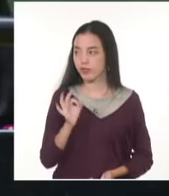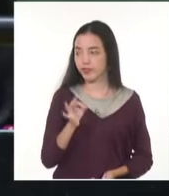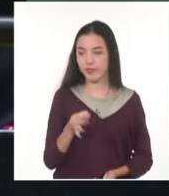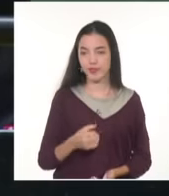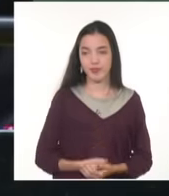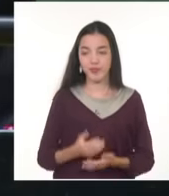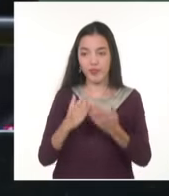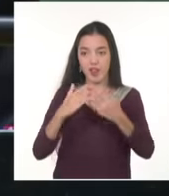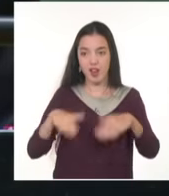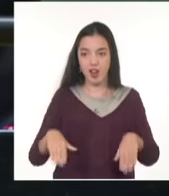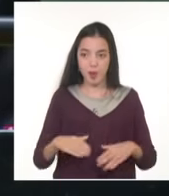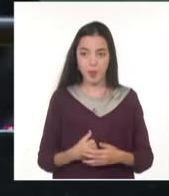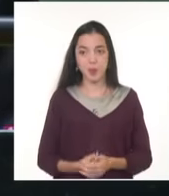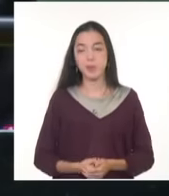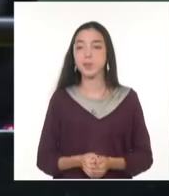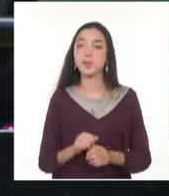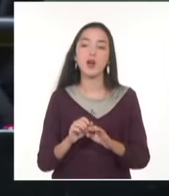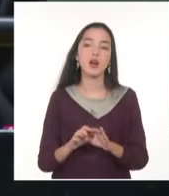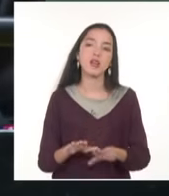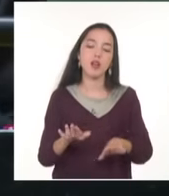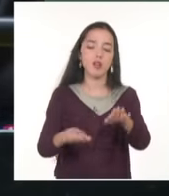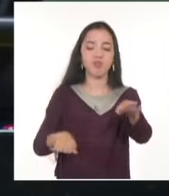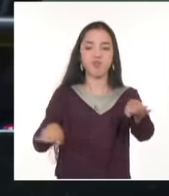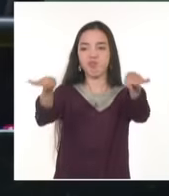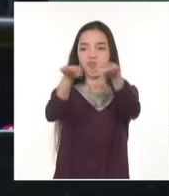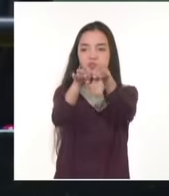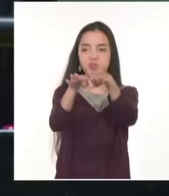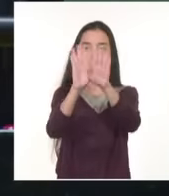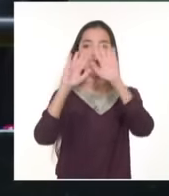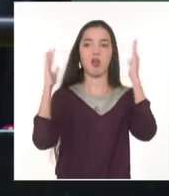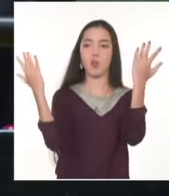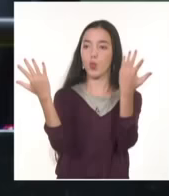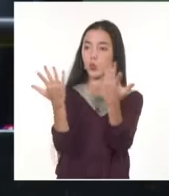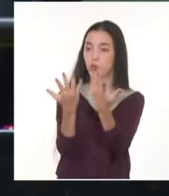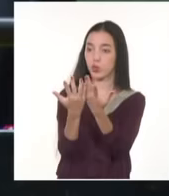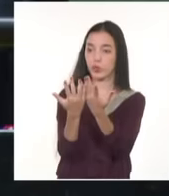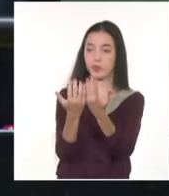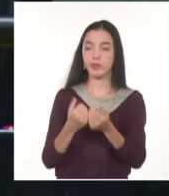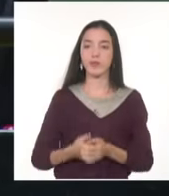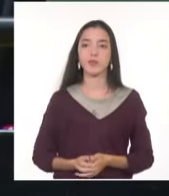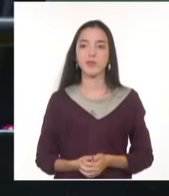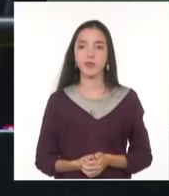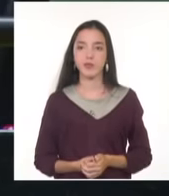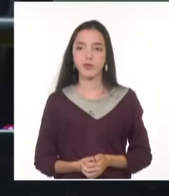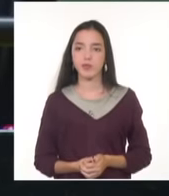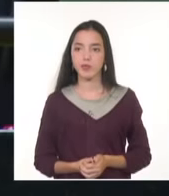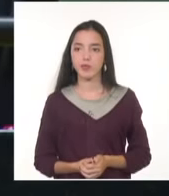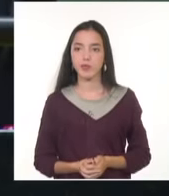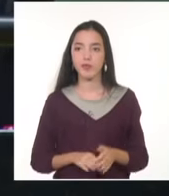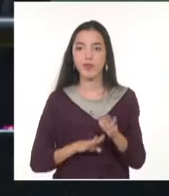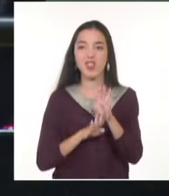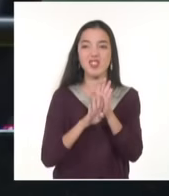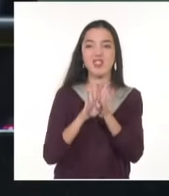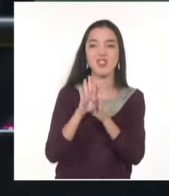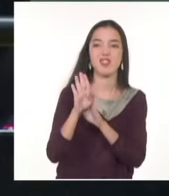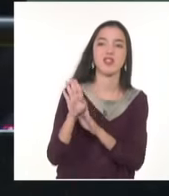equilibrio del mundo, el ejercicio del derecho al desarrollo por todos los